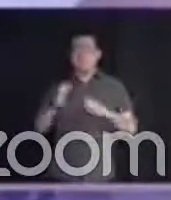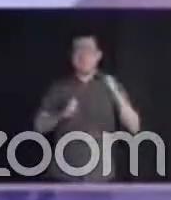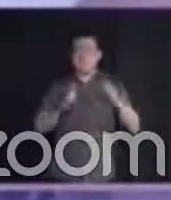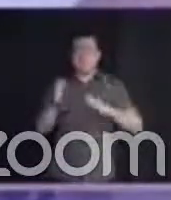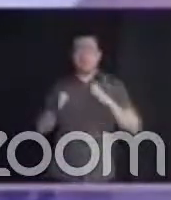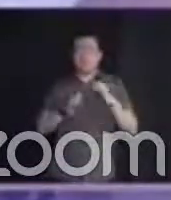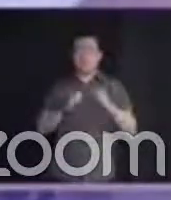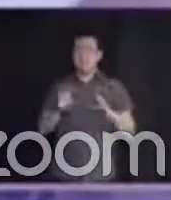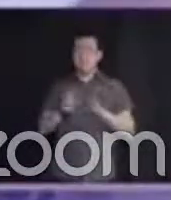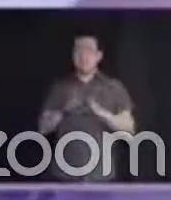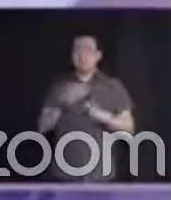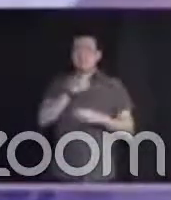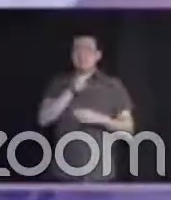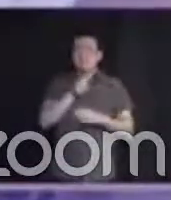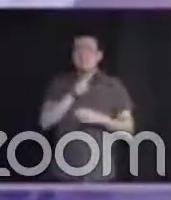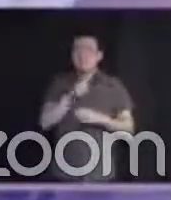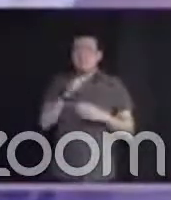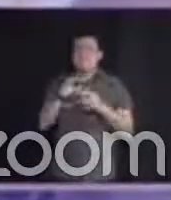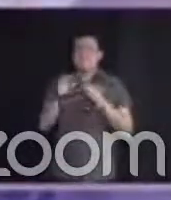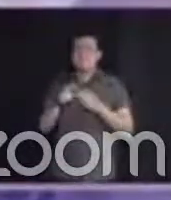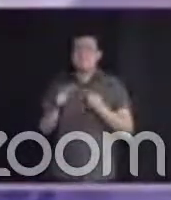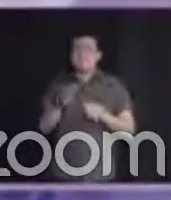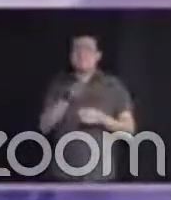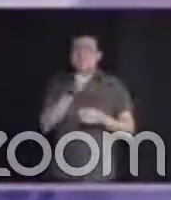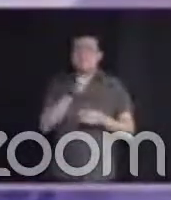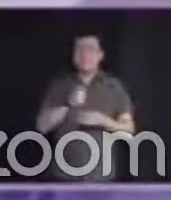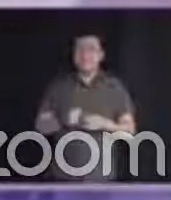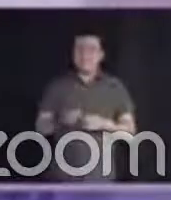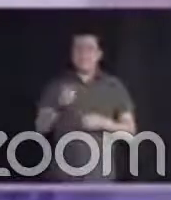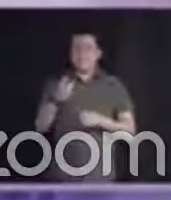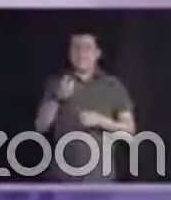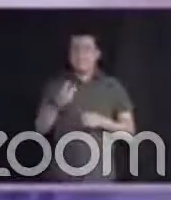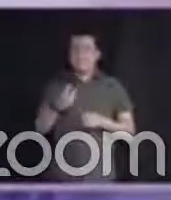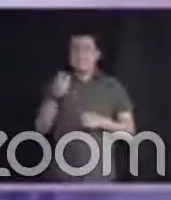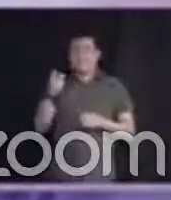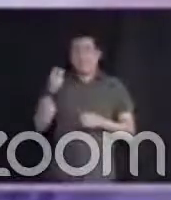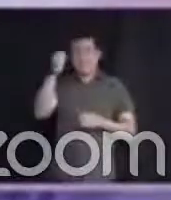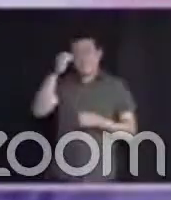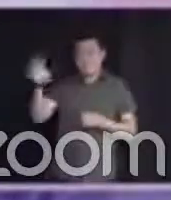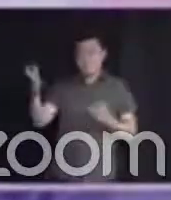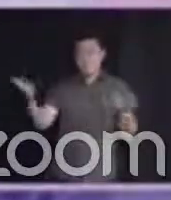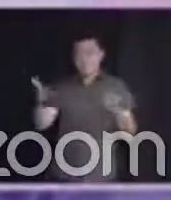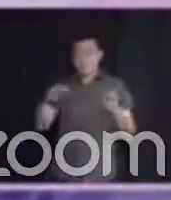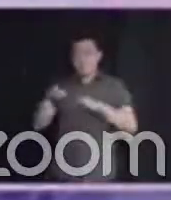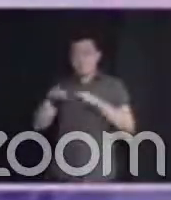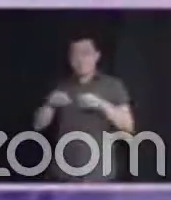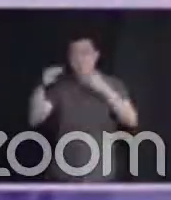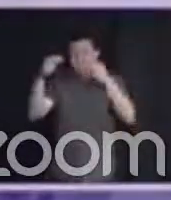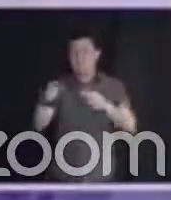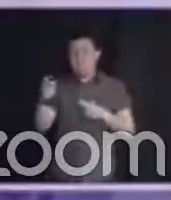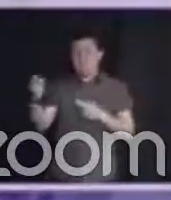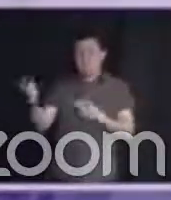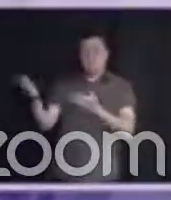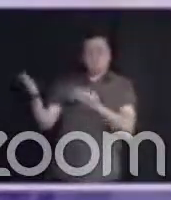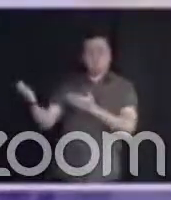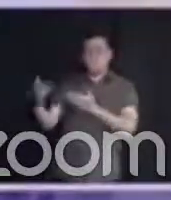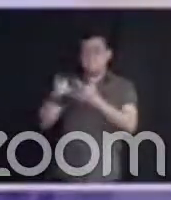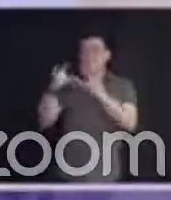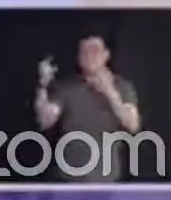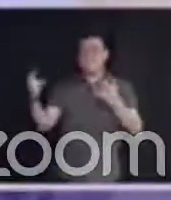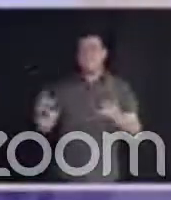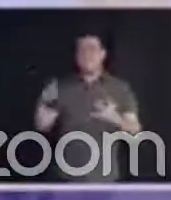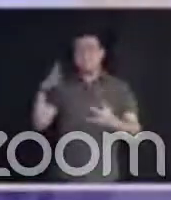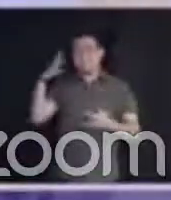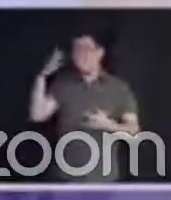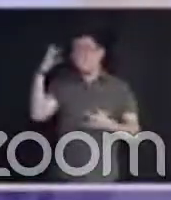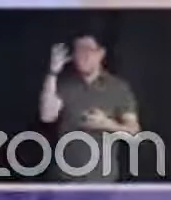explicarles. Para esto, esta es la parte maravillosa de ser OmniLife. Cuando se transforma una persona y vean lo que